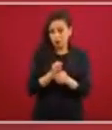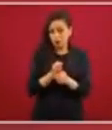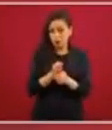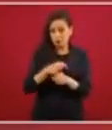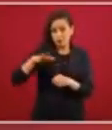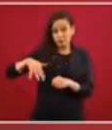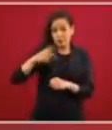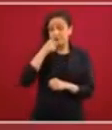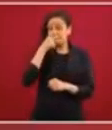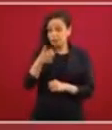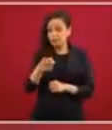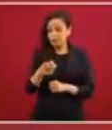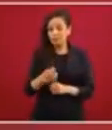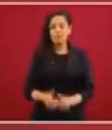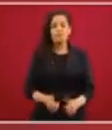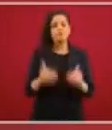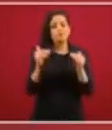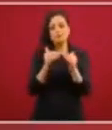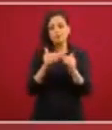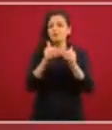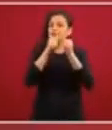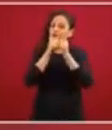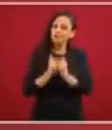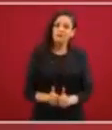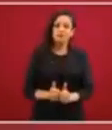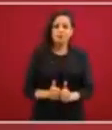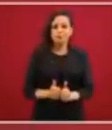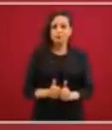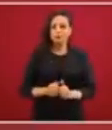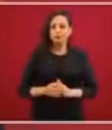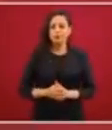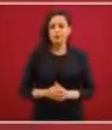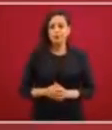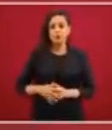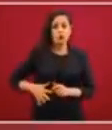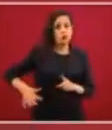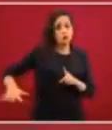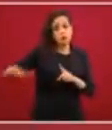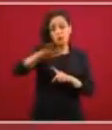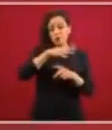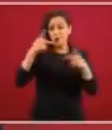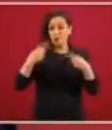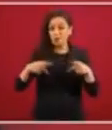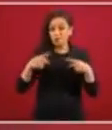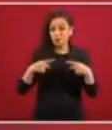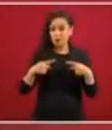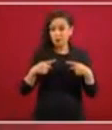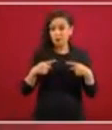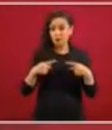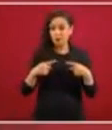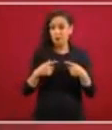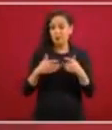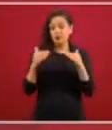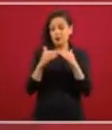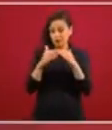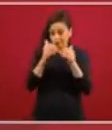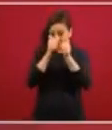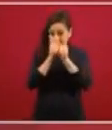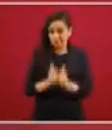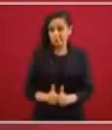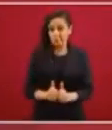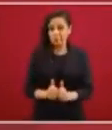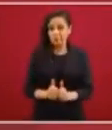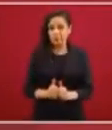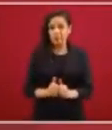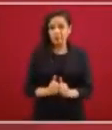en casa. Entonces, si usted se queda en casa, si todos nos quedamos en casa, excepto quienes cumplimos una